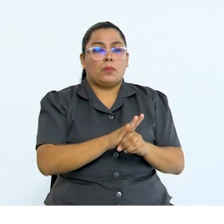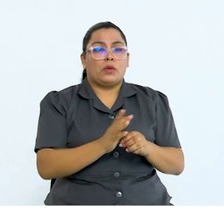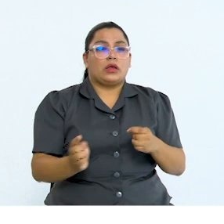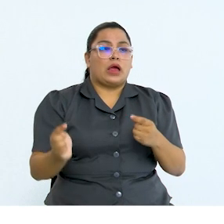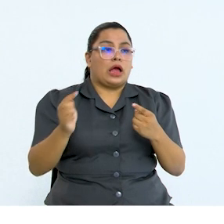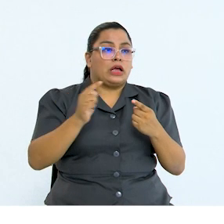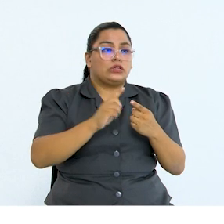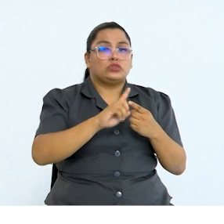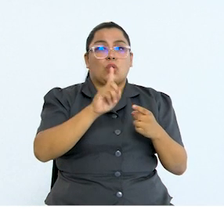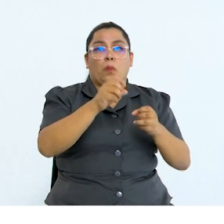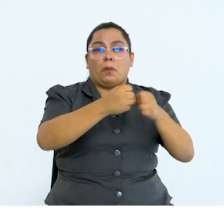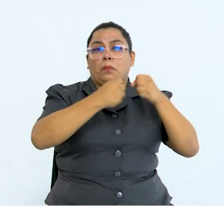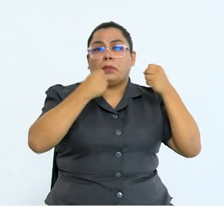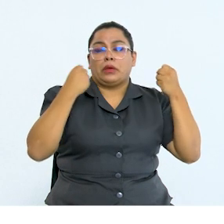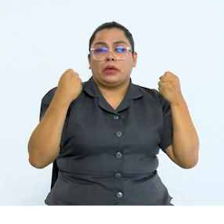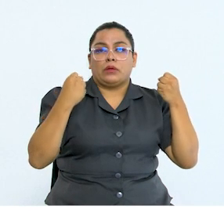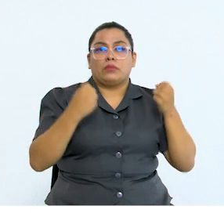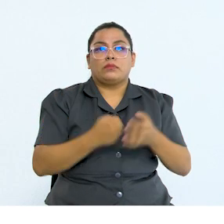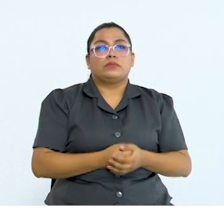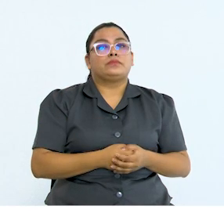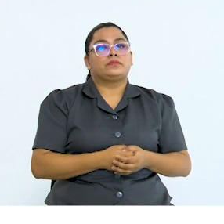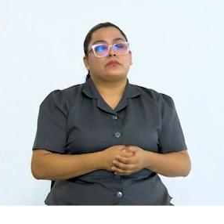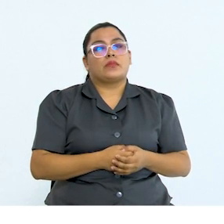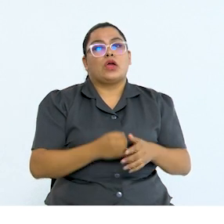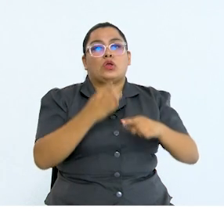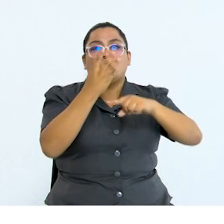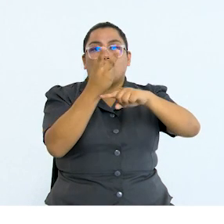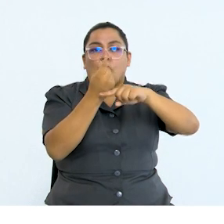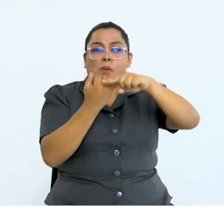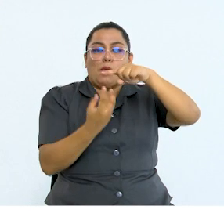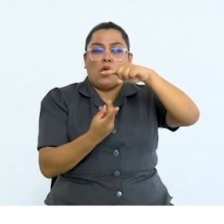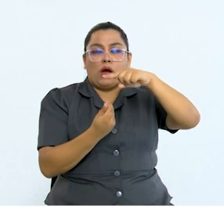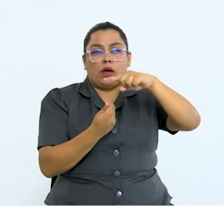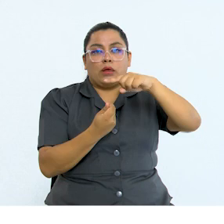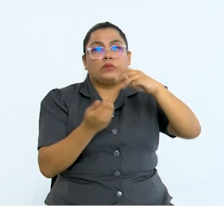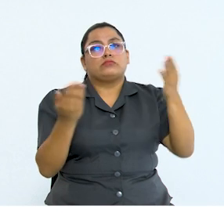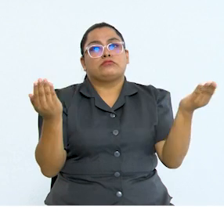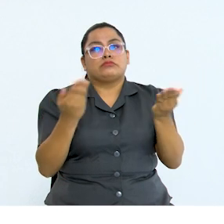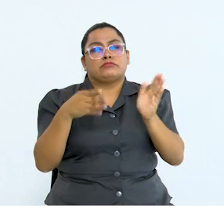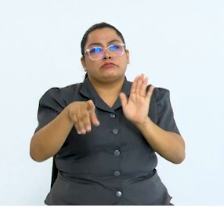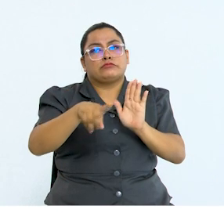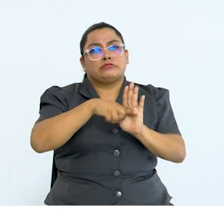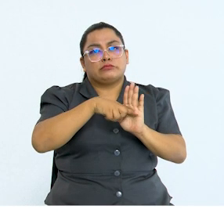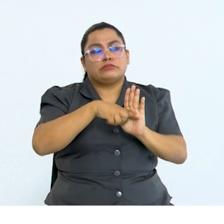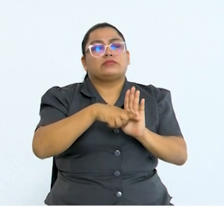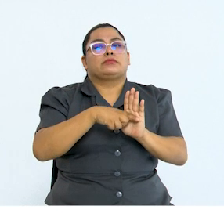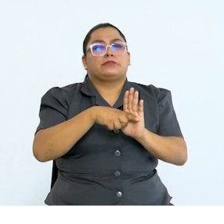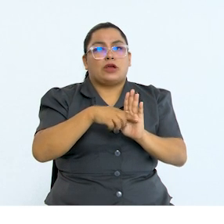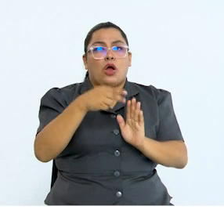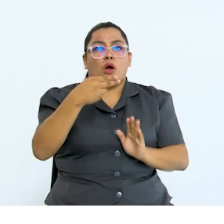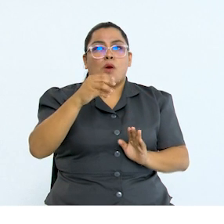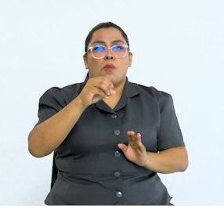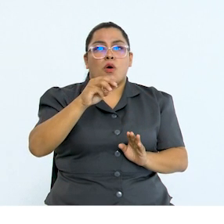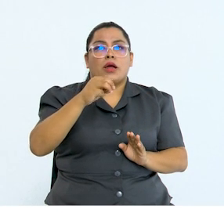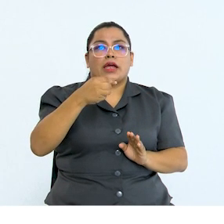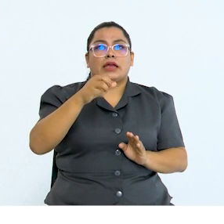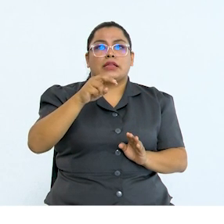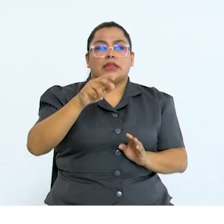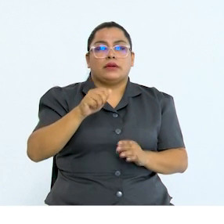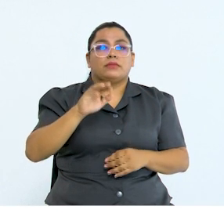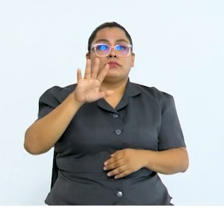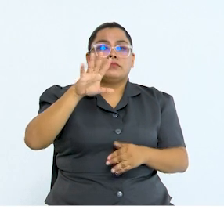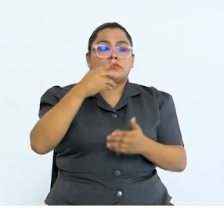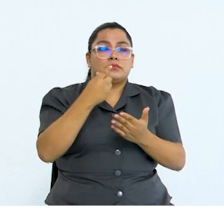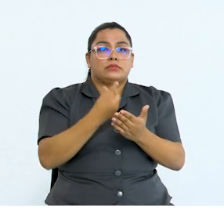1.000.000. Con fracciones, en cuarto grado se realizan restas de fracciones homogéneas. Y en